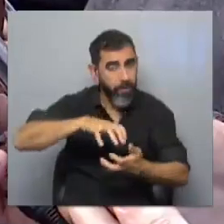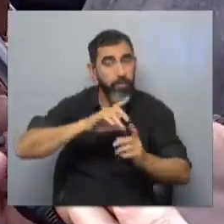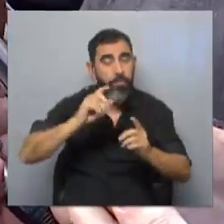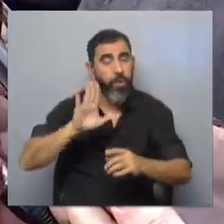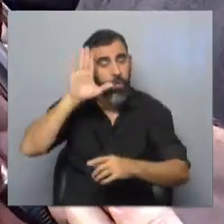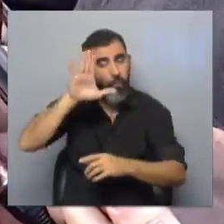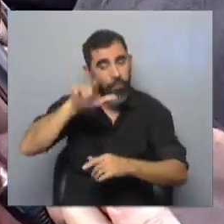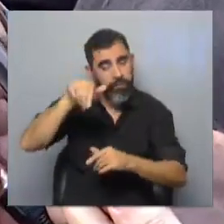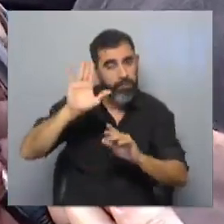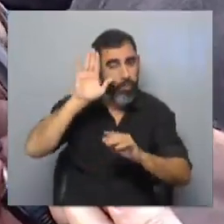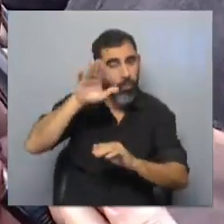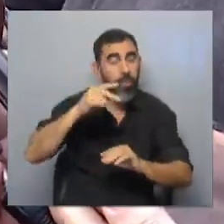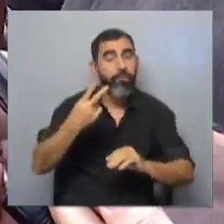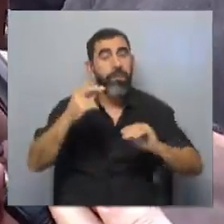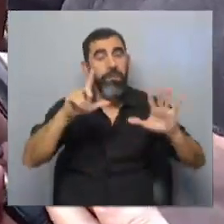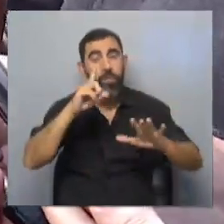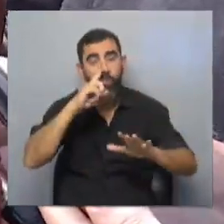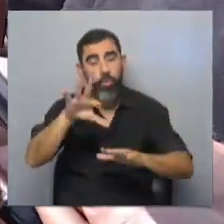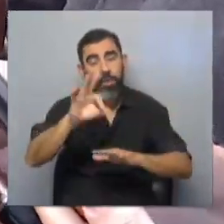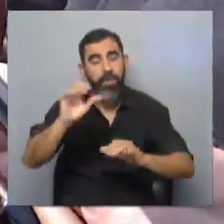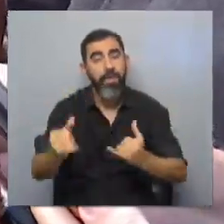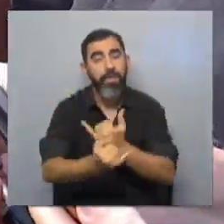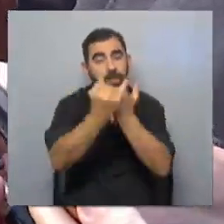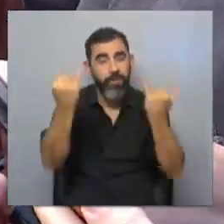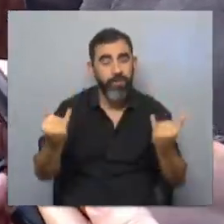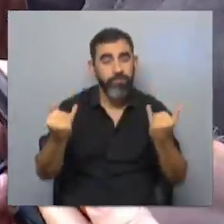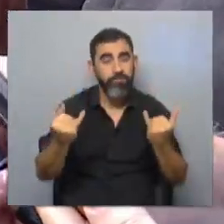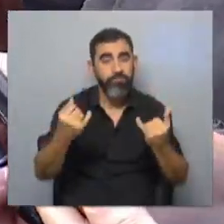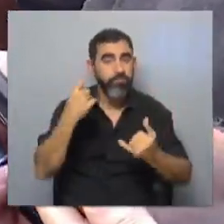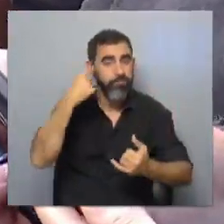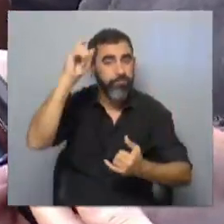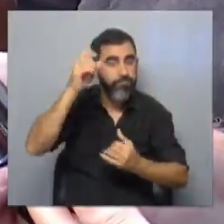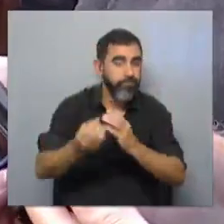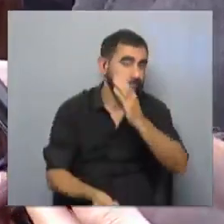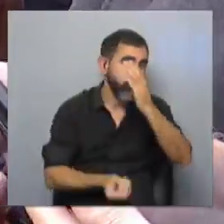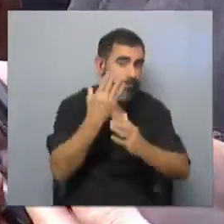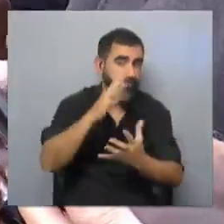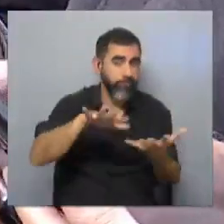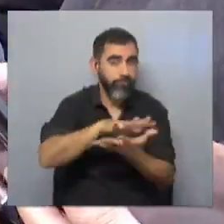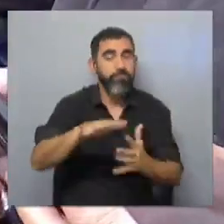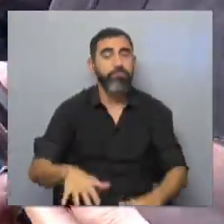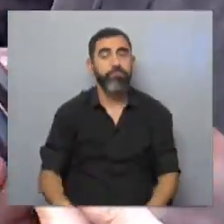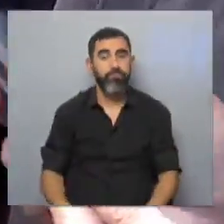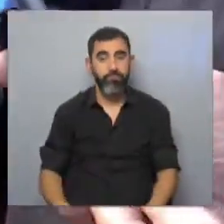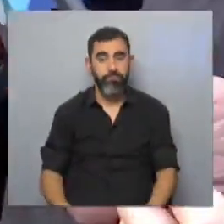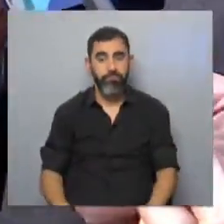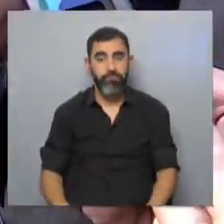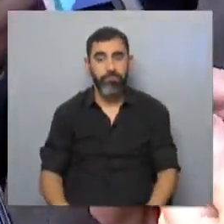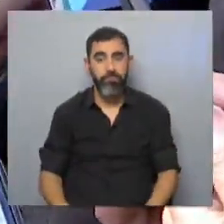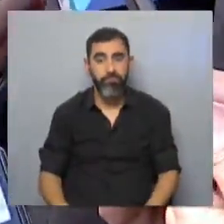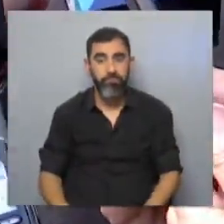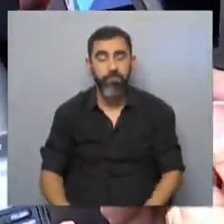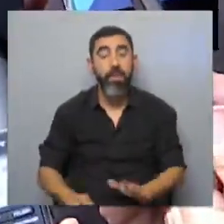honor a eso, el 27 de junio decimos, bueno, vamos a crear, es eso. Intendenta,